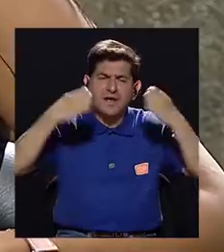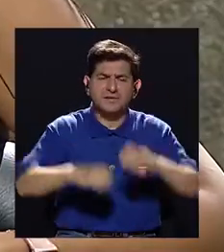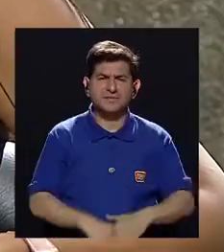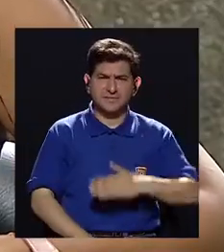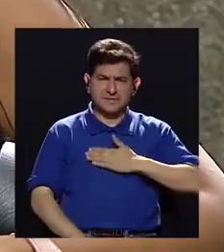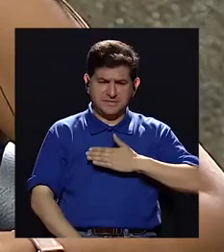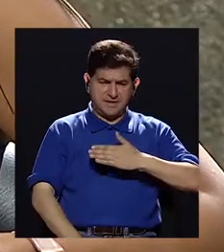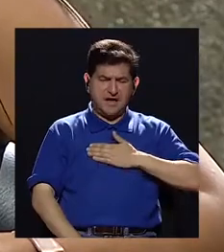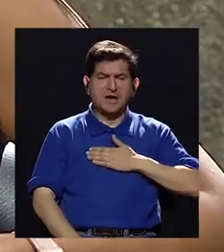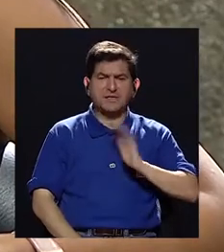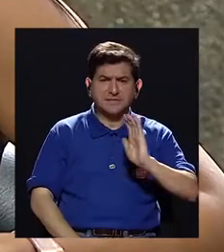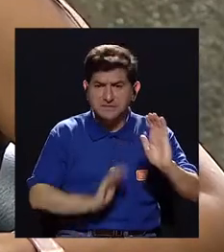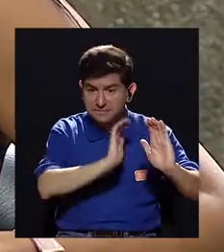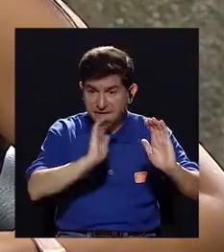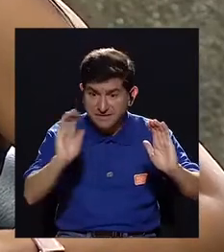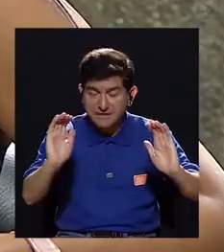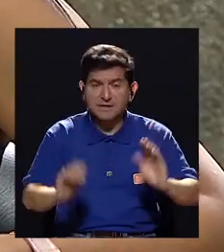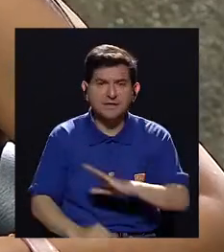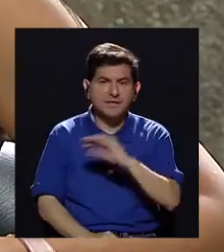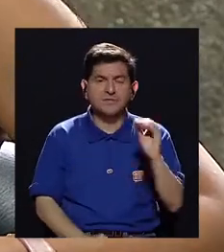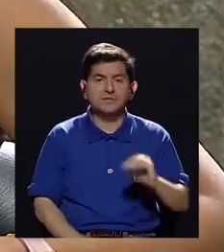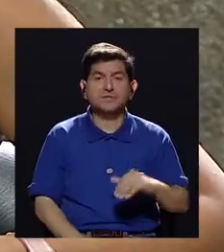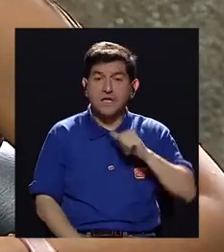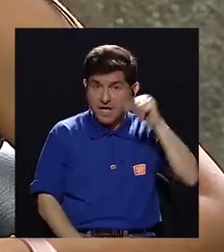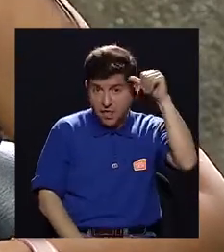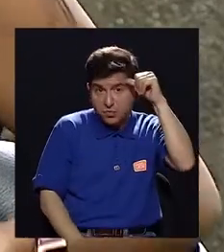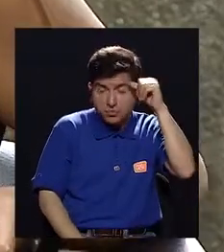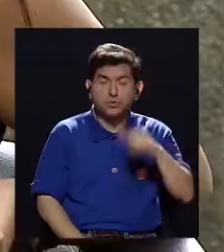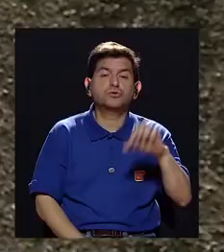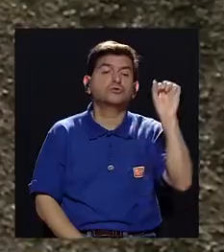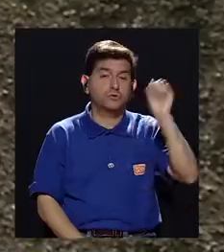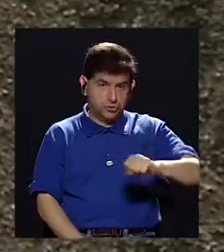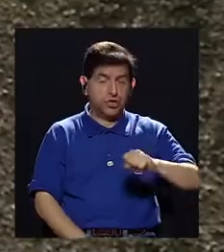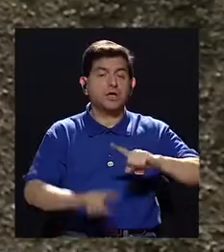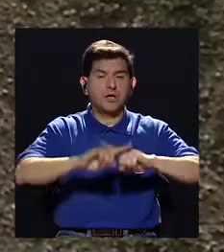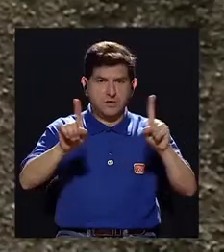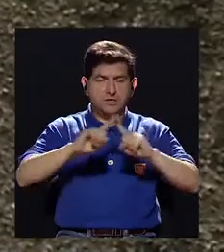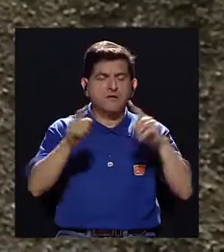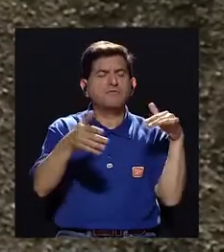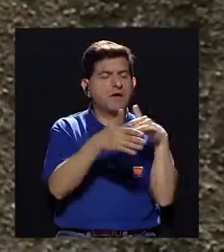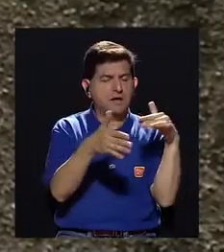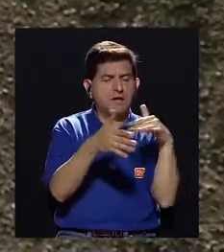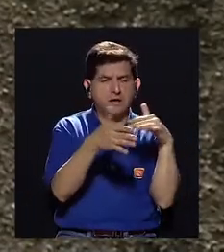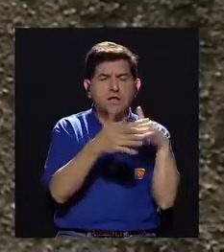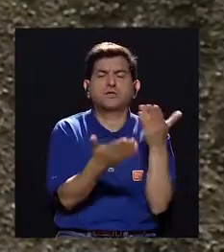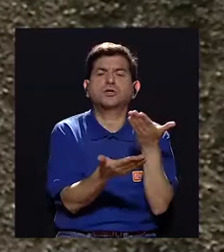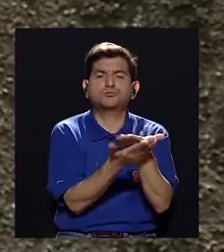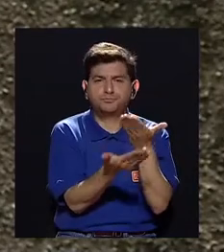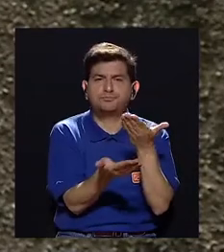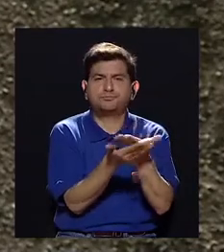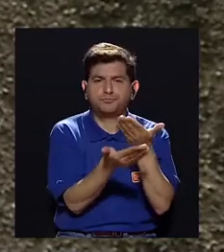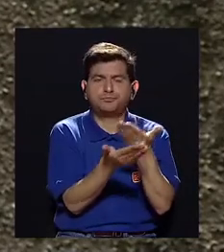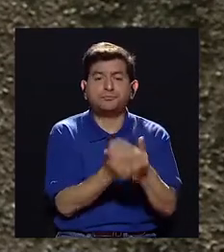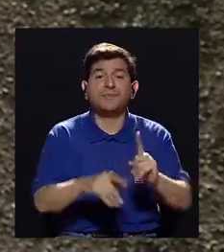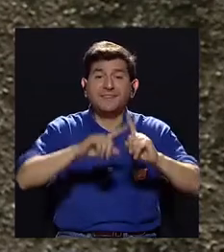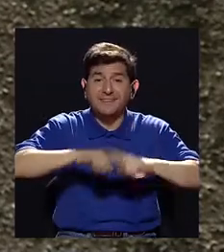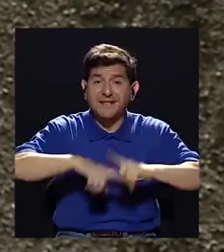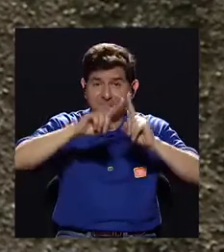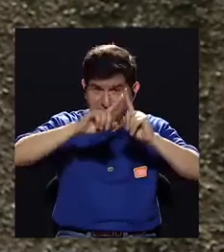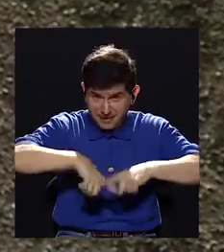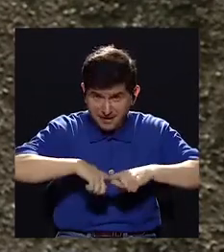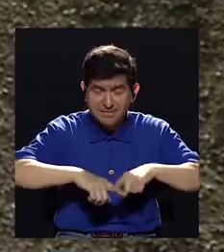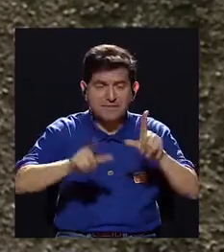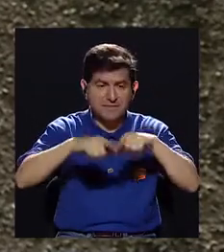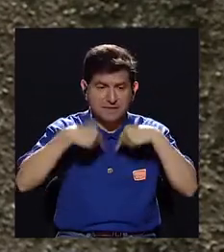entre el asma que le da a los niños, esta asma pediátrica, a los adultos? Sí, los diferentes estudios han demostrado que